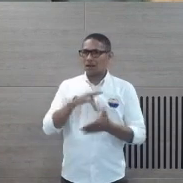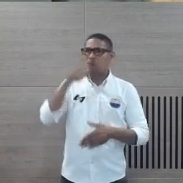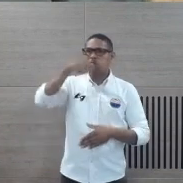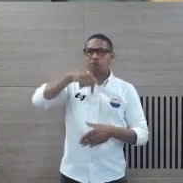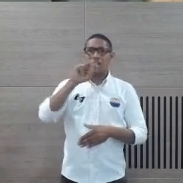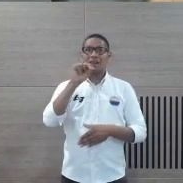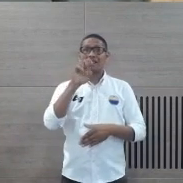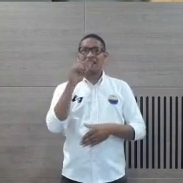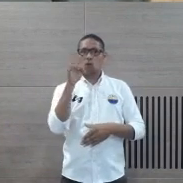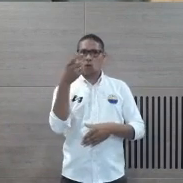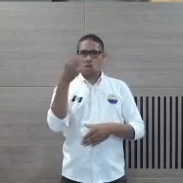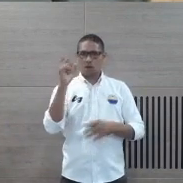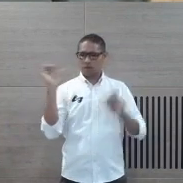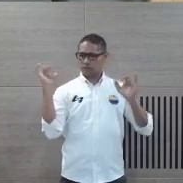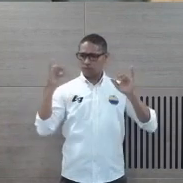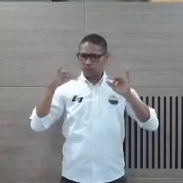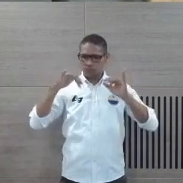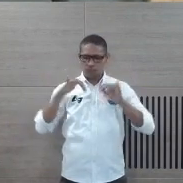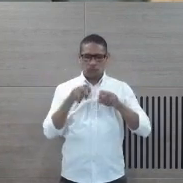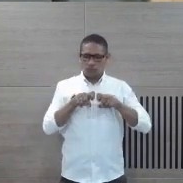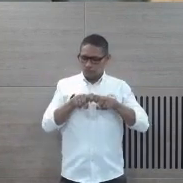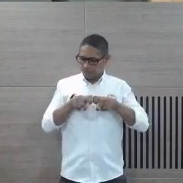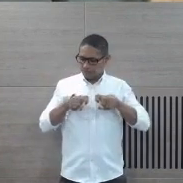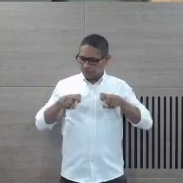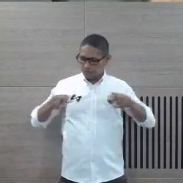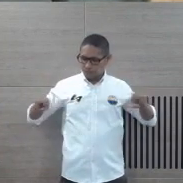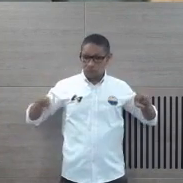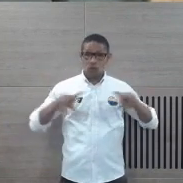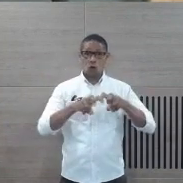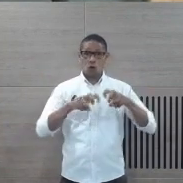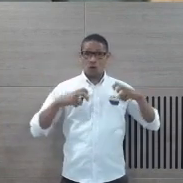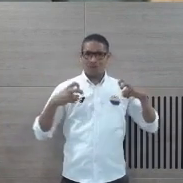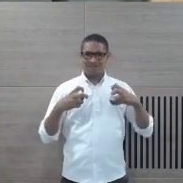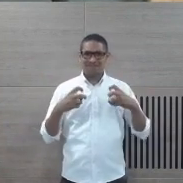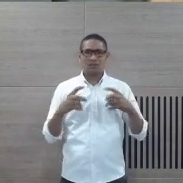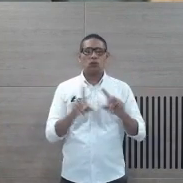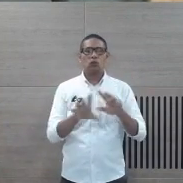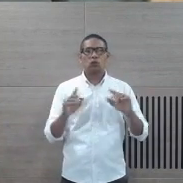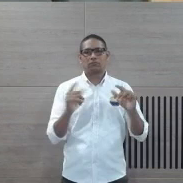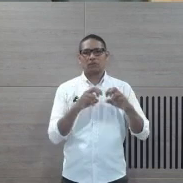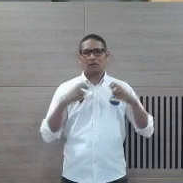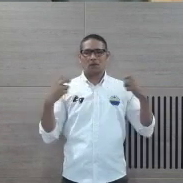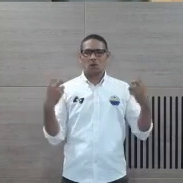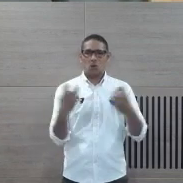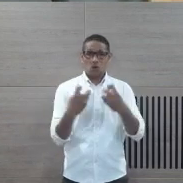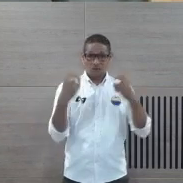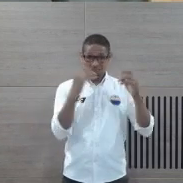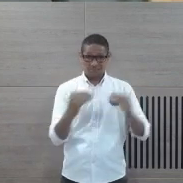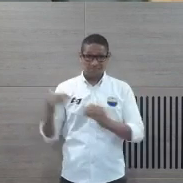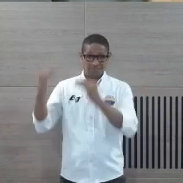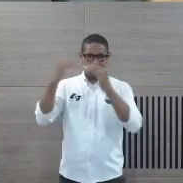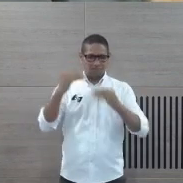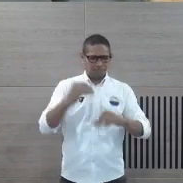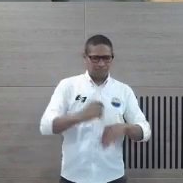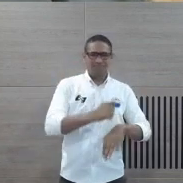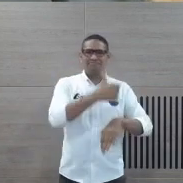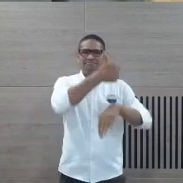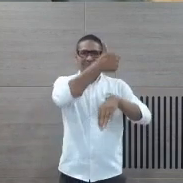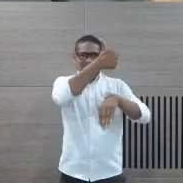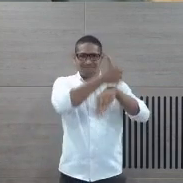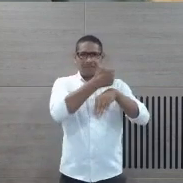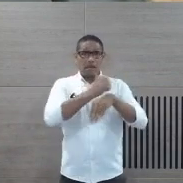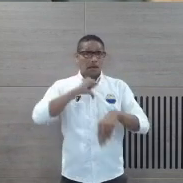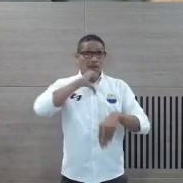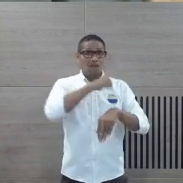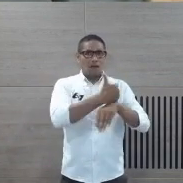los integrantes del Consejo Académico, presidido por el rector Pablo Vera Salazar, con el fin de realizar ceremonia